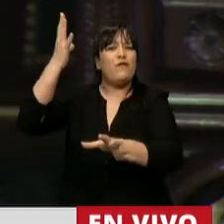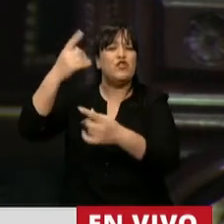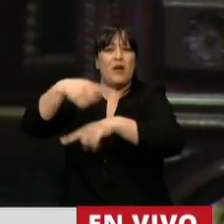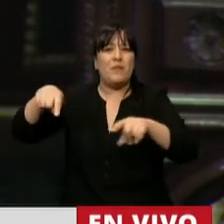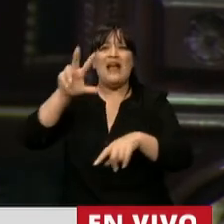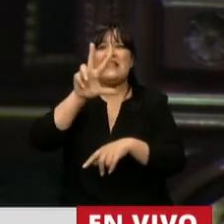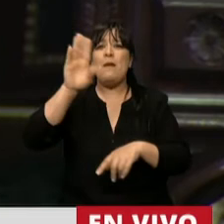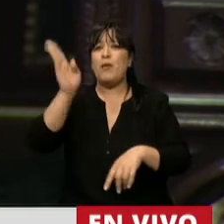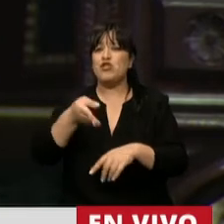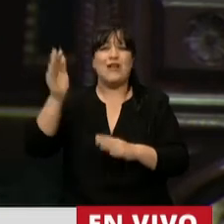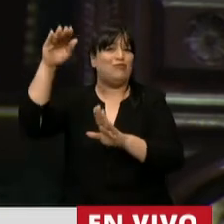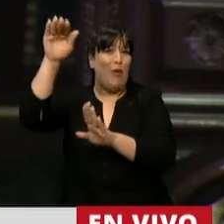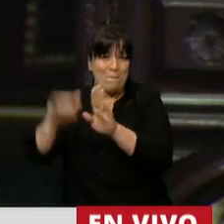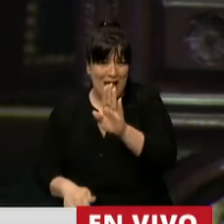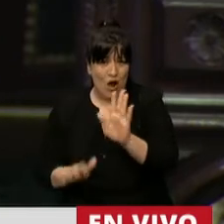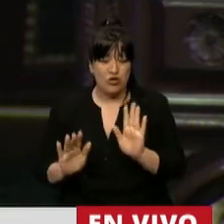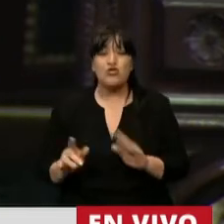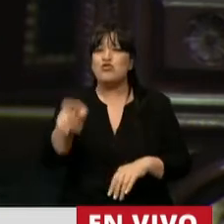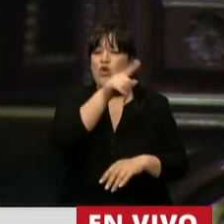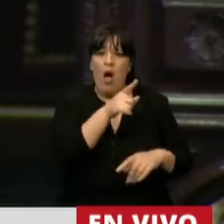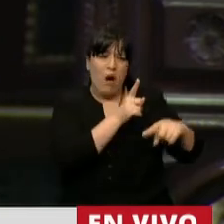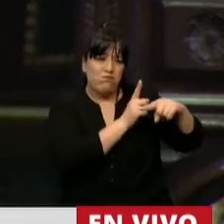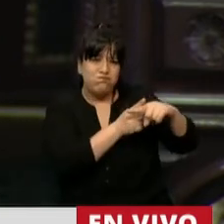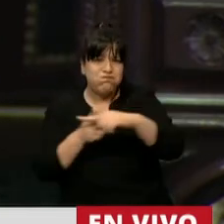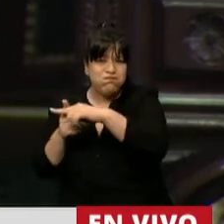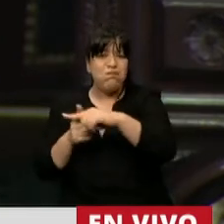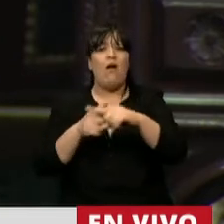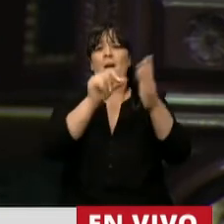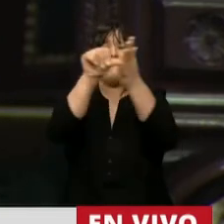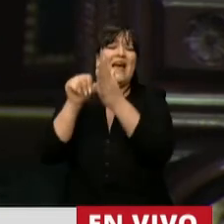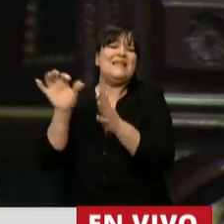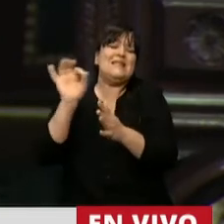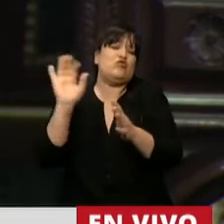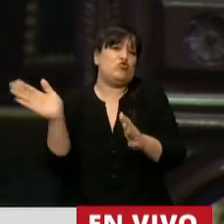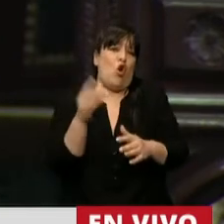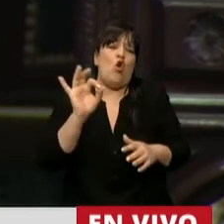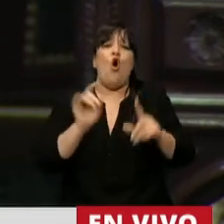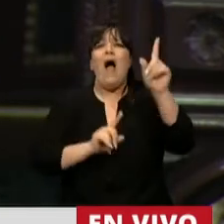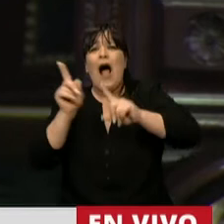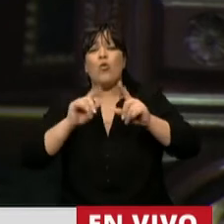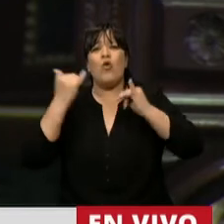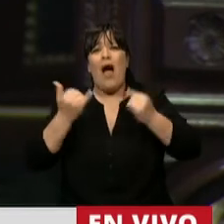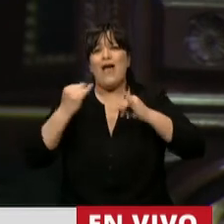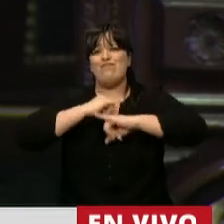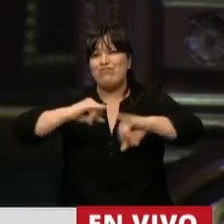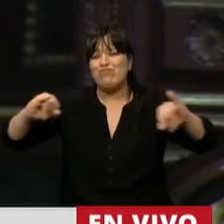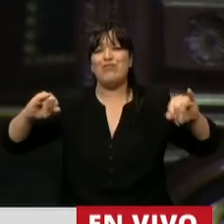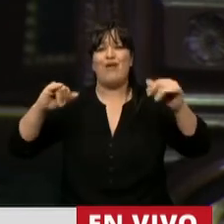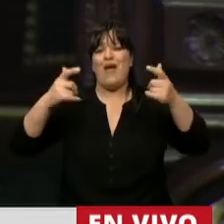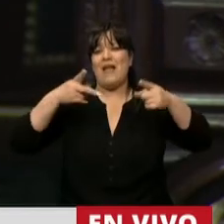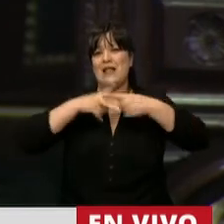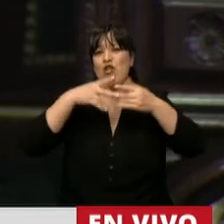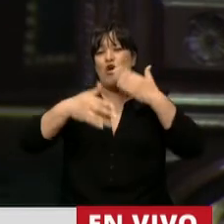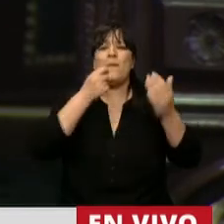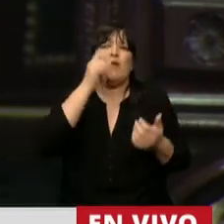profesionales 3%. Si contamos todos los países o algunos que tienen promoción de economía del